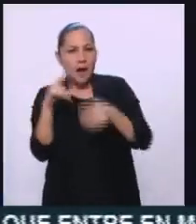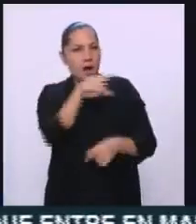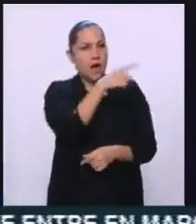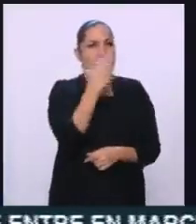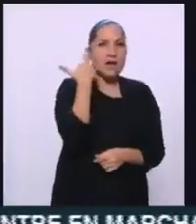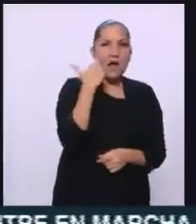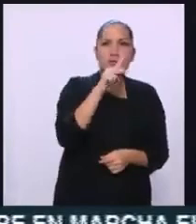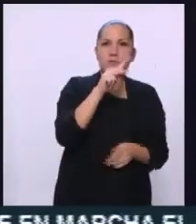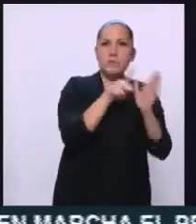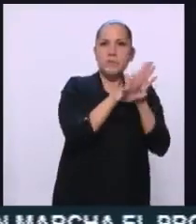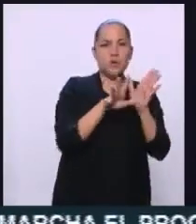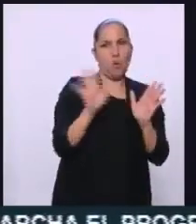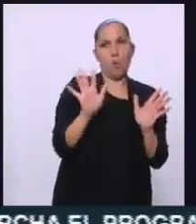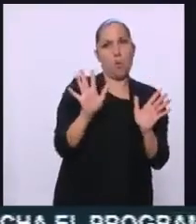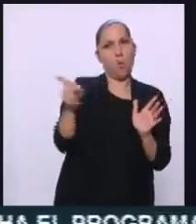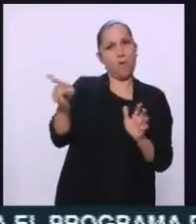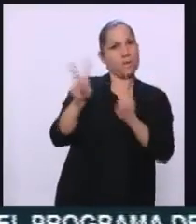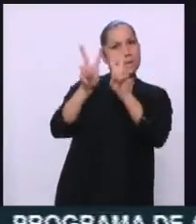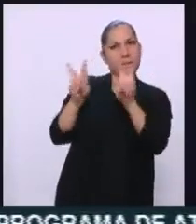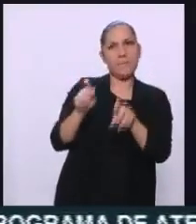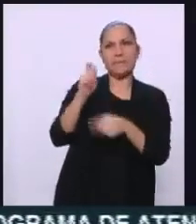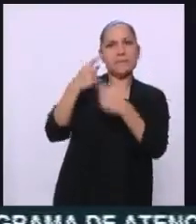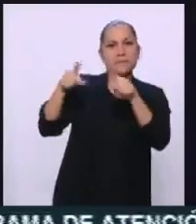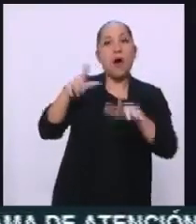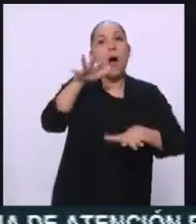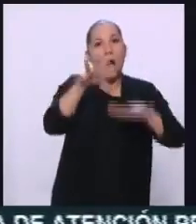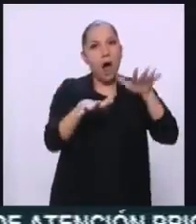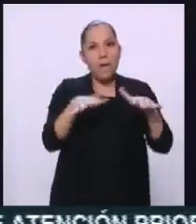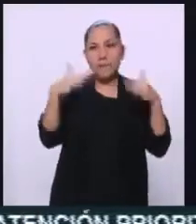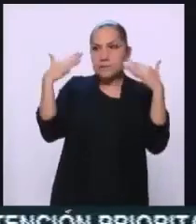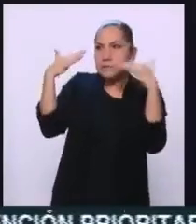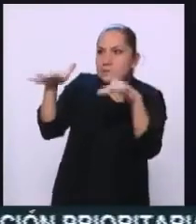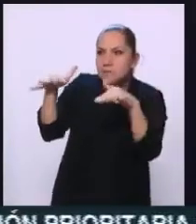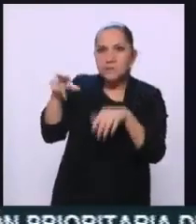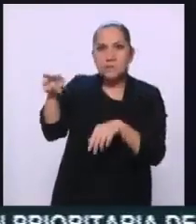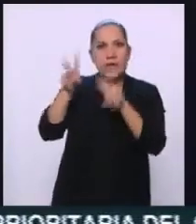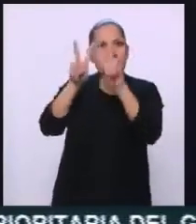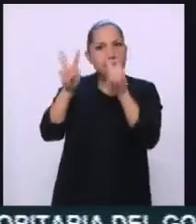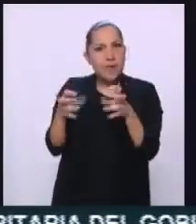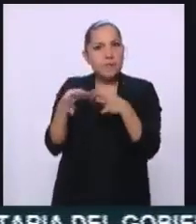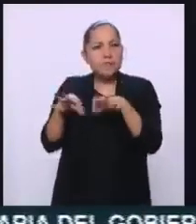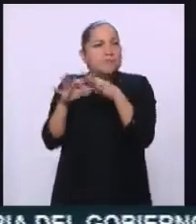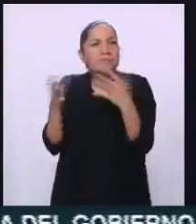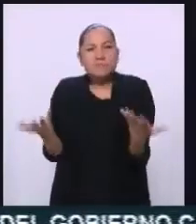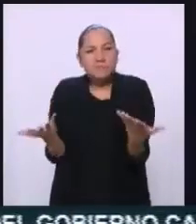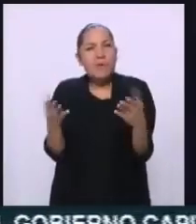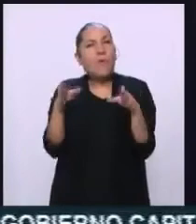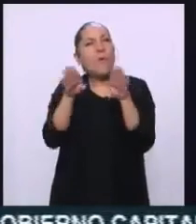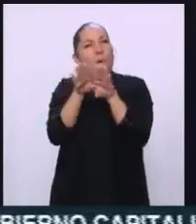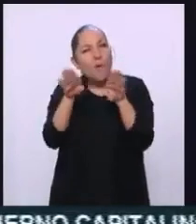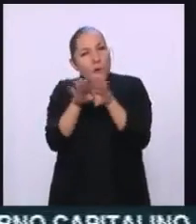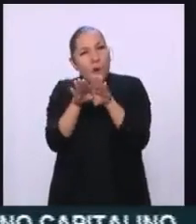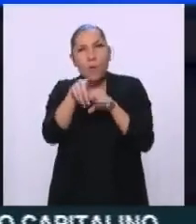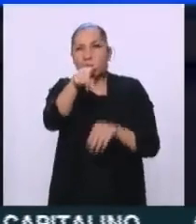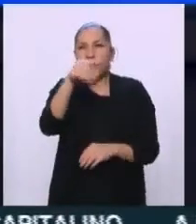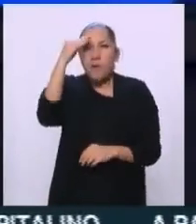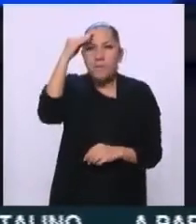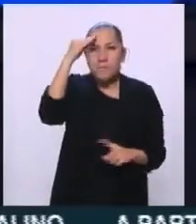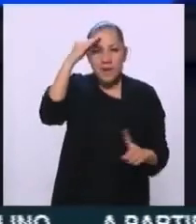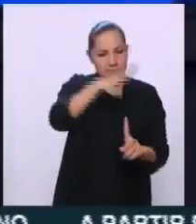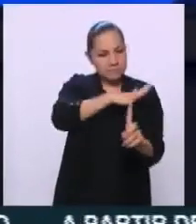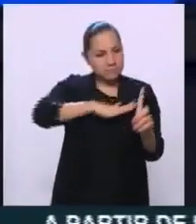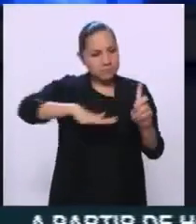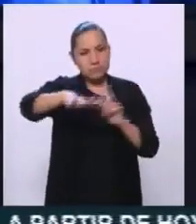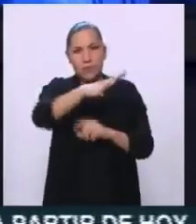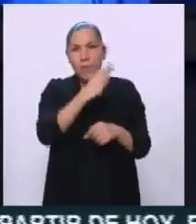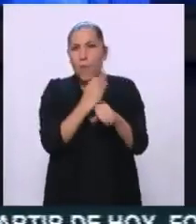acento muy particular. Es decir, sí hay una agenda. ¿Cómo describes, cómo lees lo que está pasando? Bueno, primero